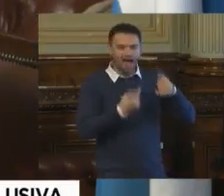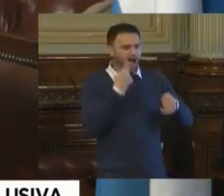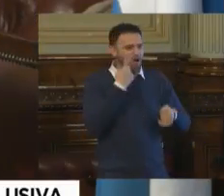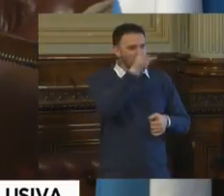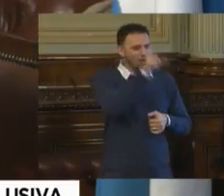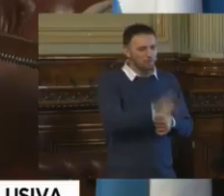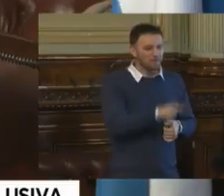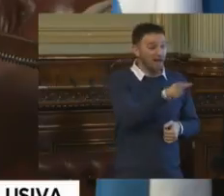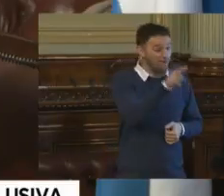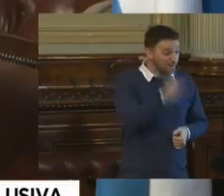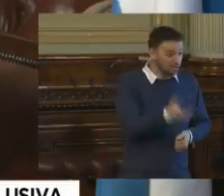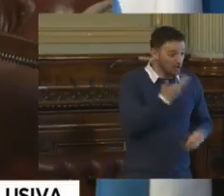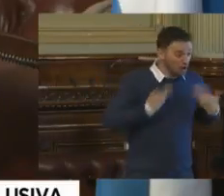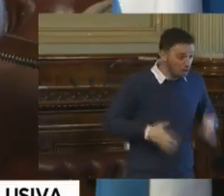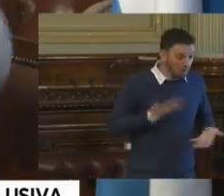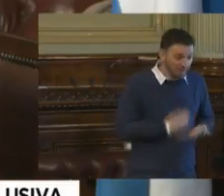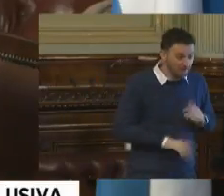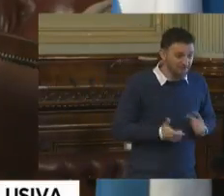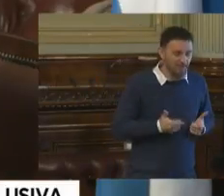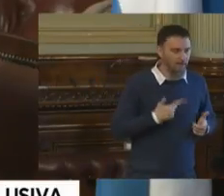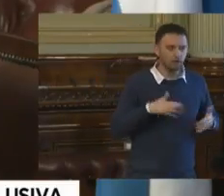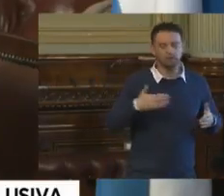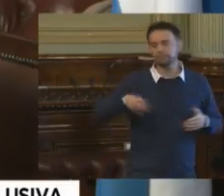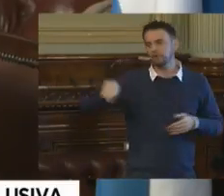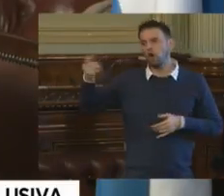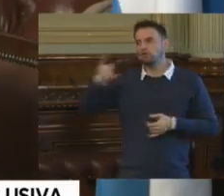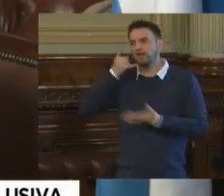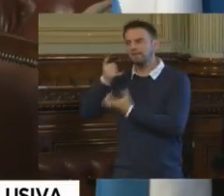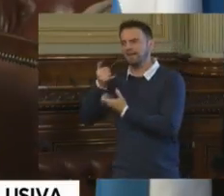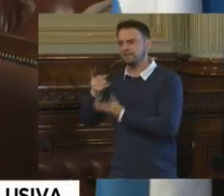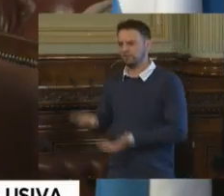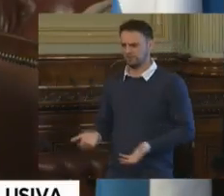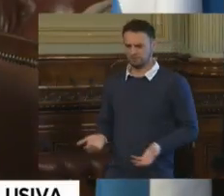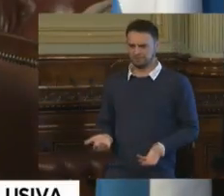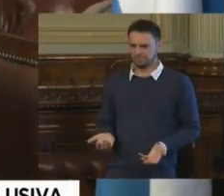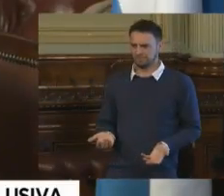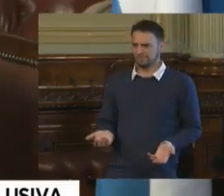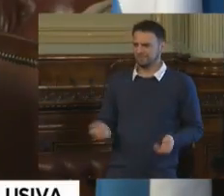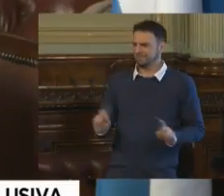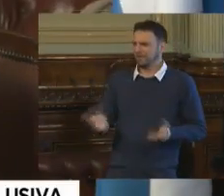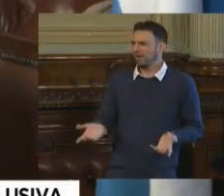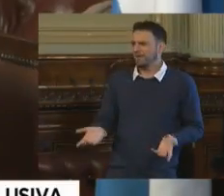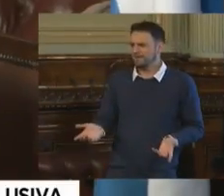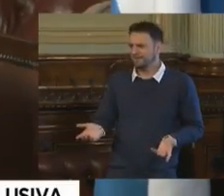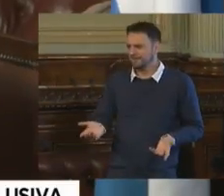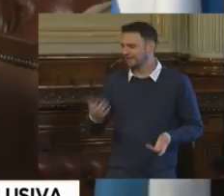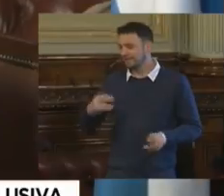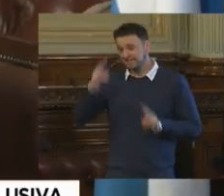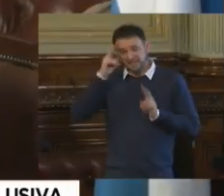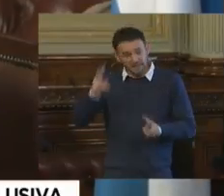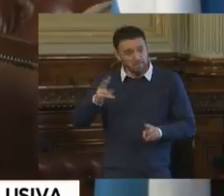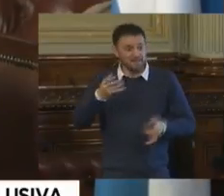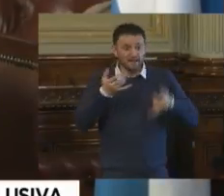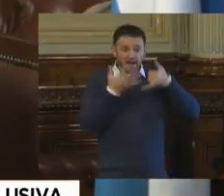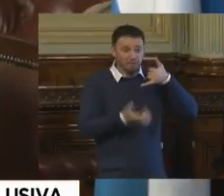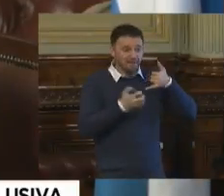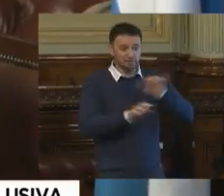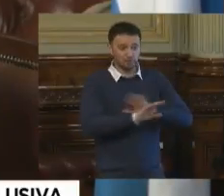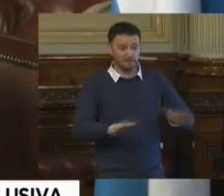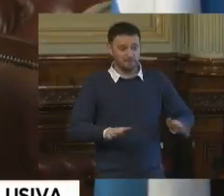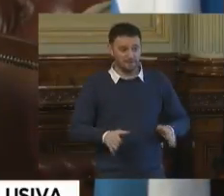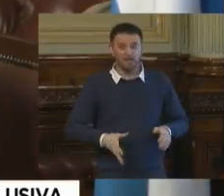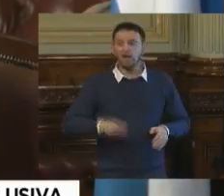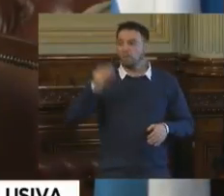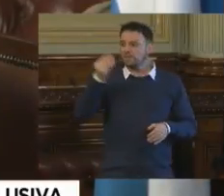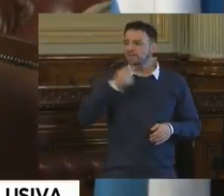filosofía para este conocer gente o buscar pareja y que probablemente estuvieran participando de la genérica entonces éste